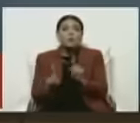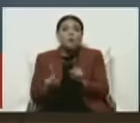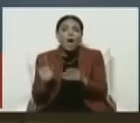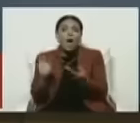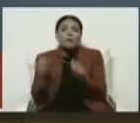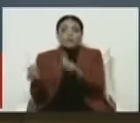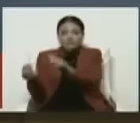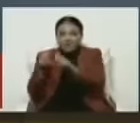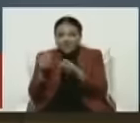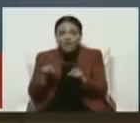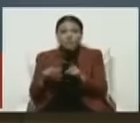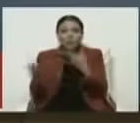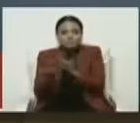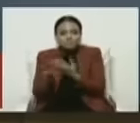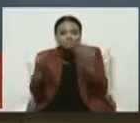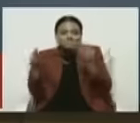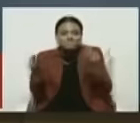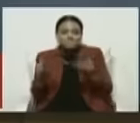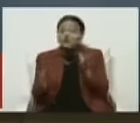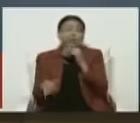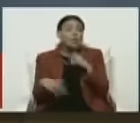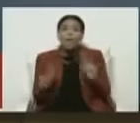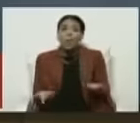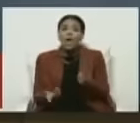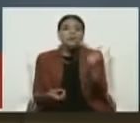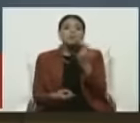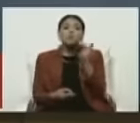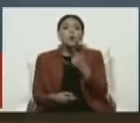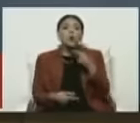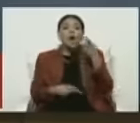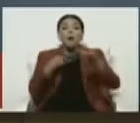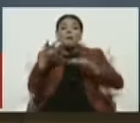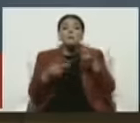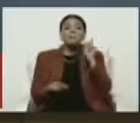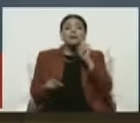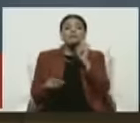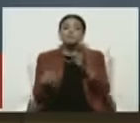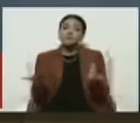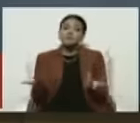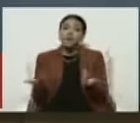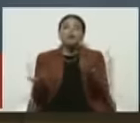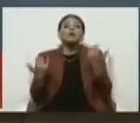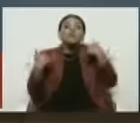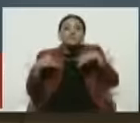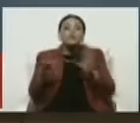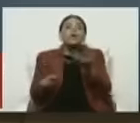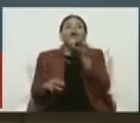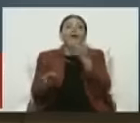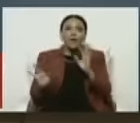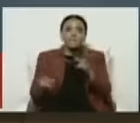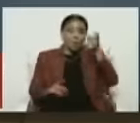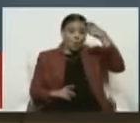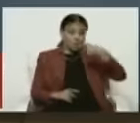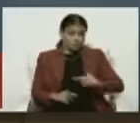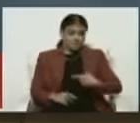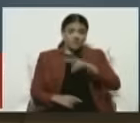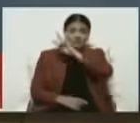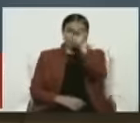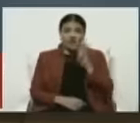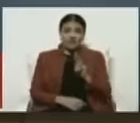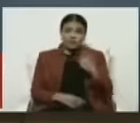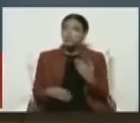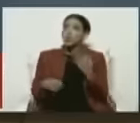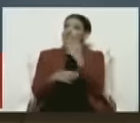póngase usted, lamentablemente un venezolano cometa en el exterior un delito, perfecto, que se investigue,